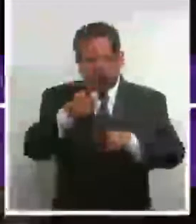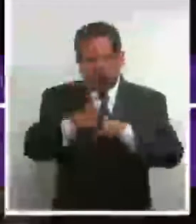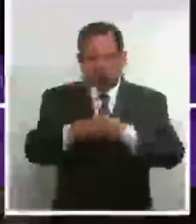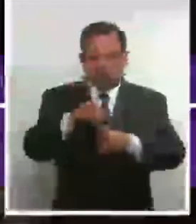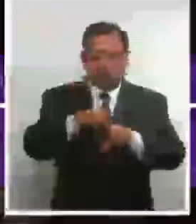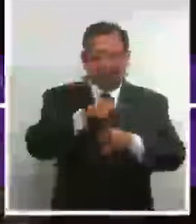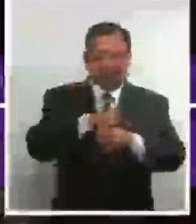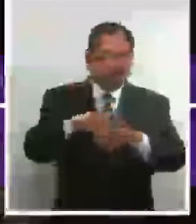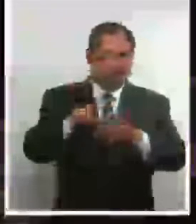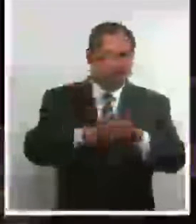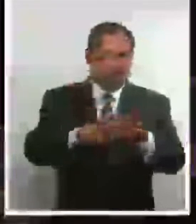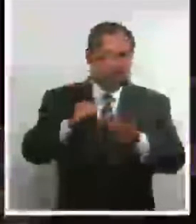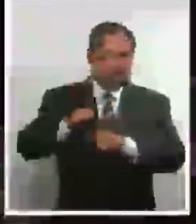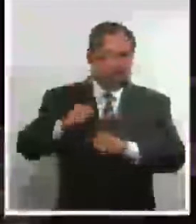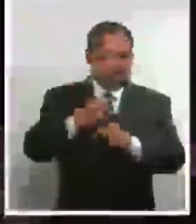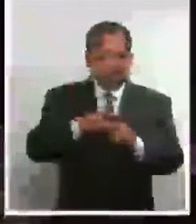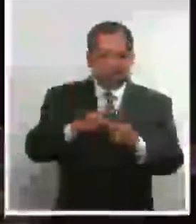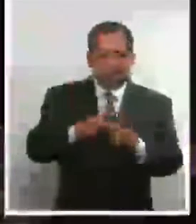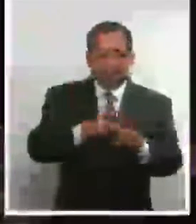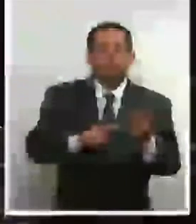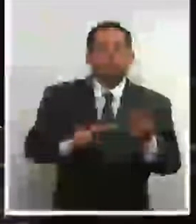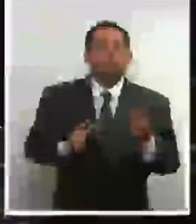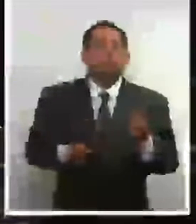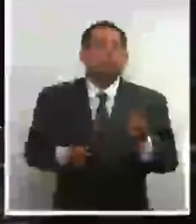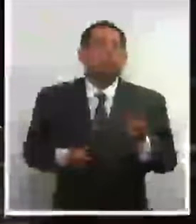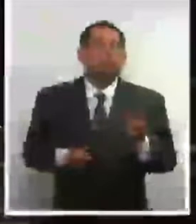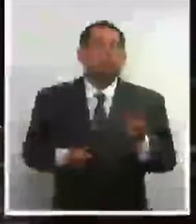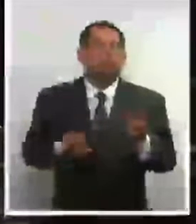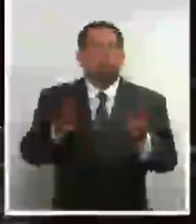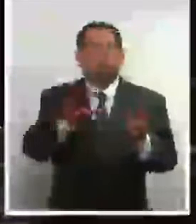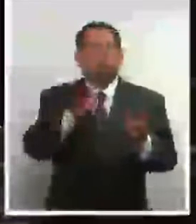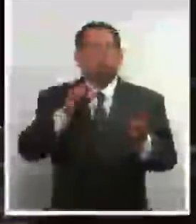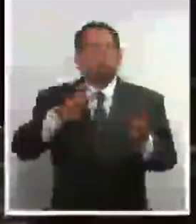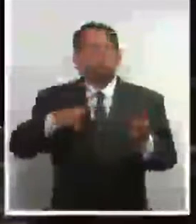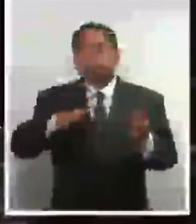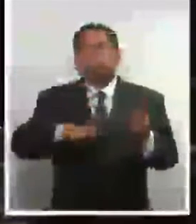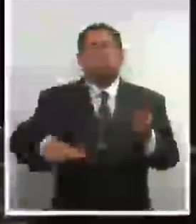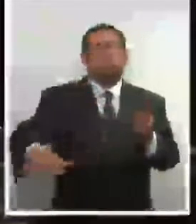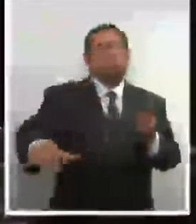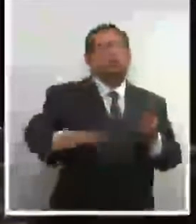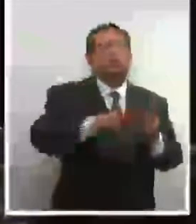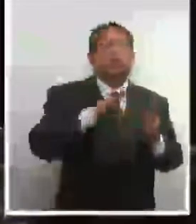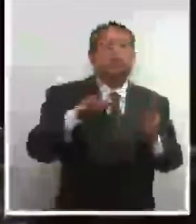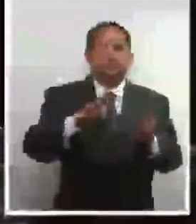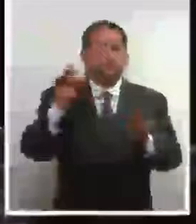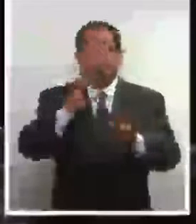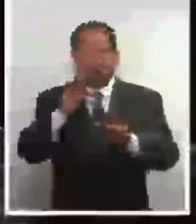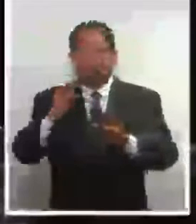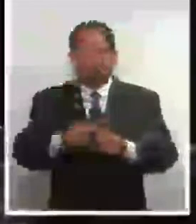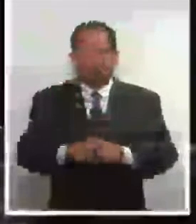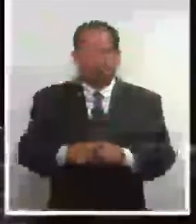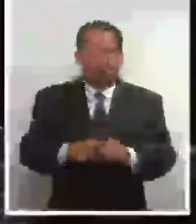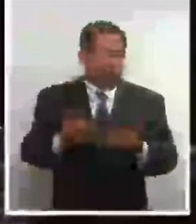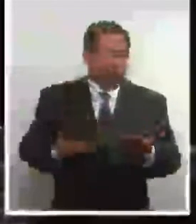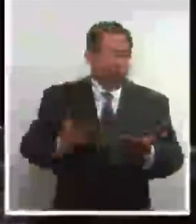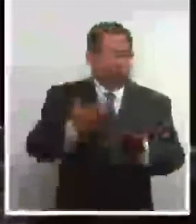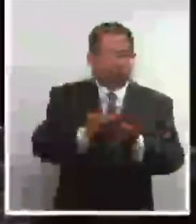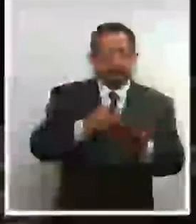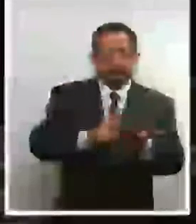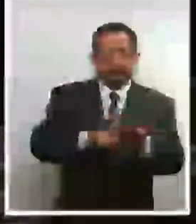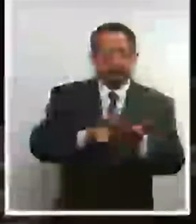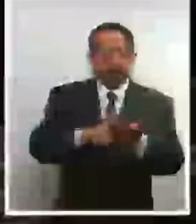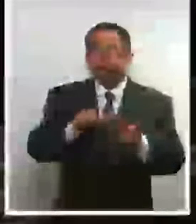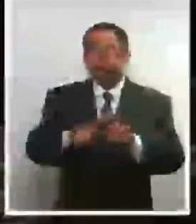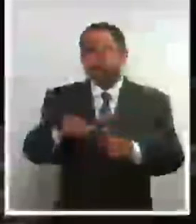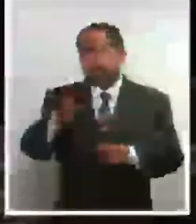delitos electorales, deben ser elegidos por los ciudadanos. En el dictamen lo que se propone es